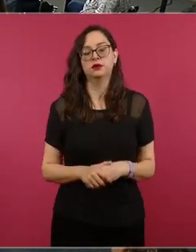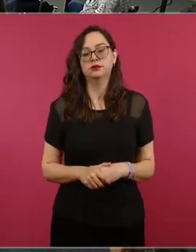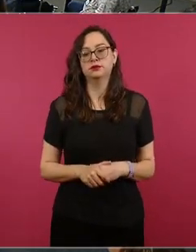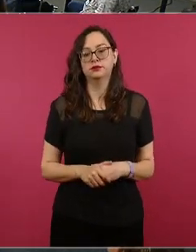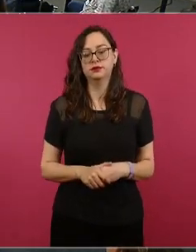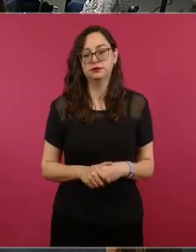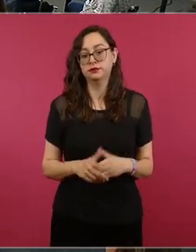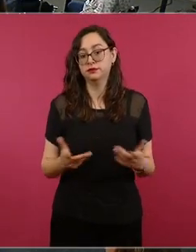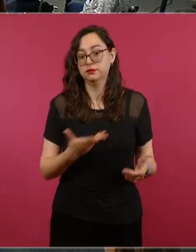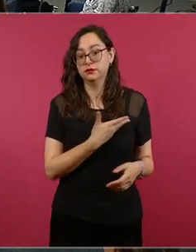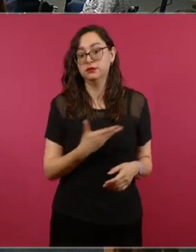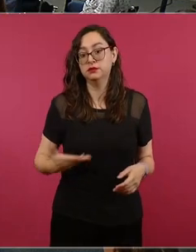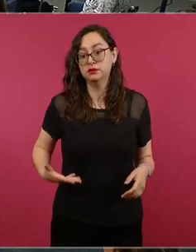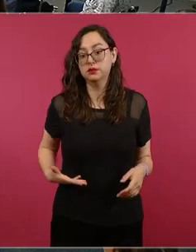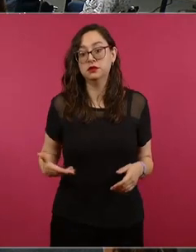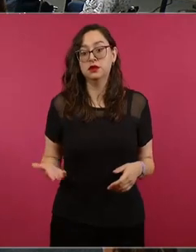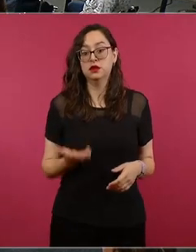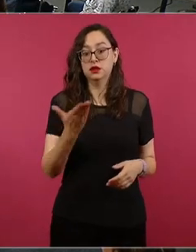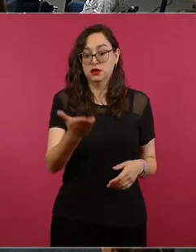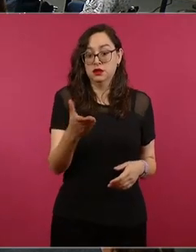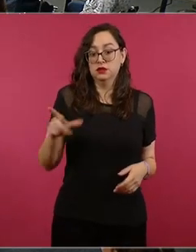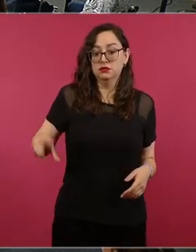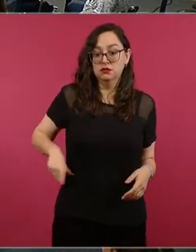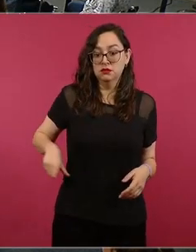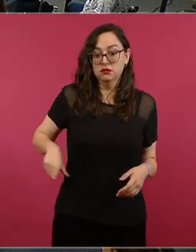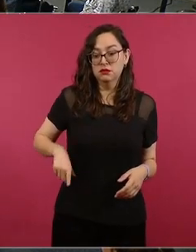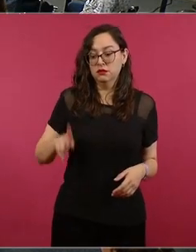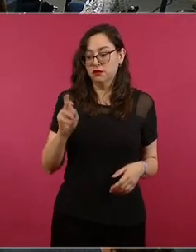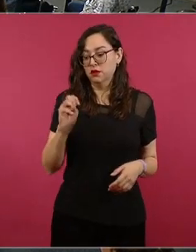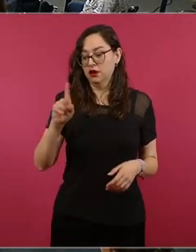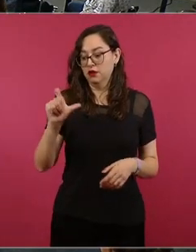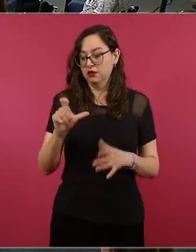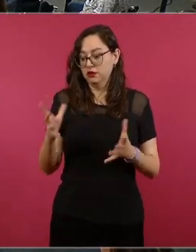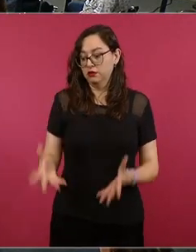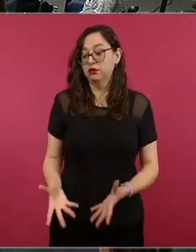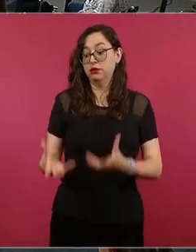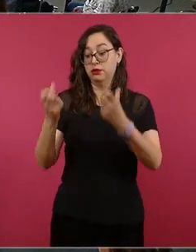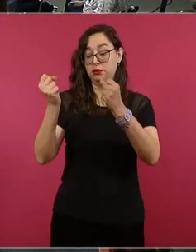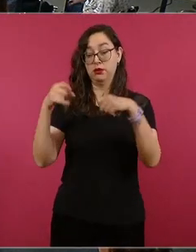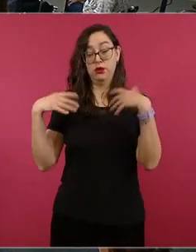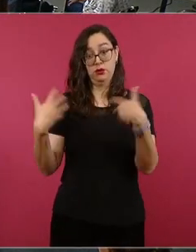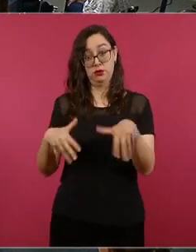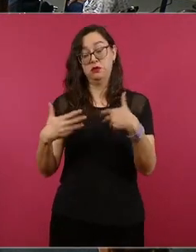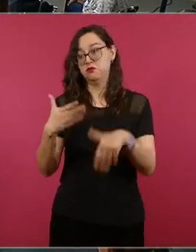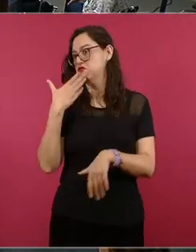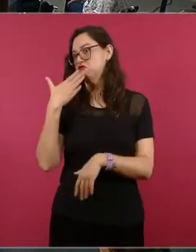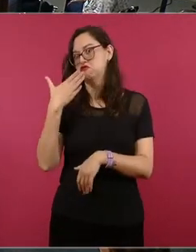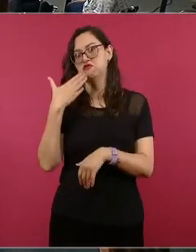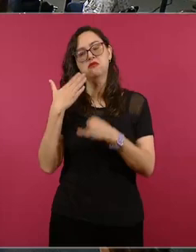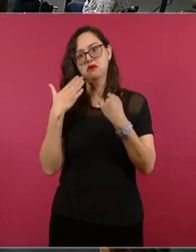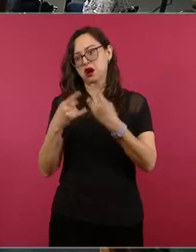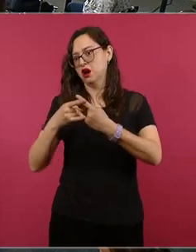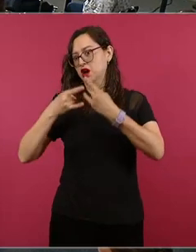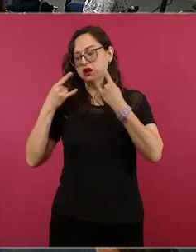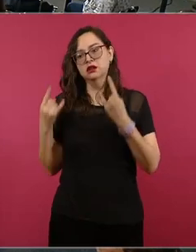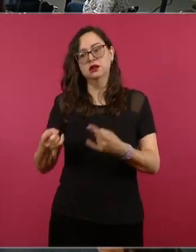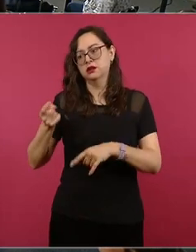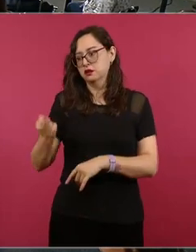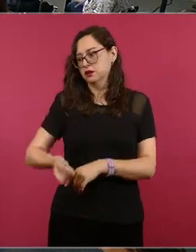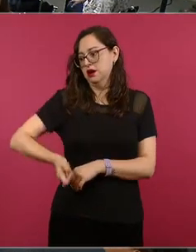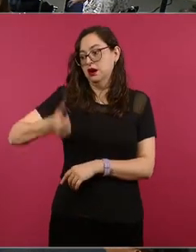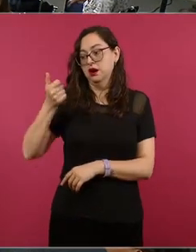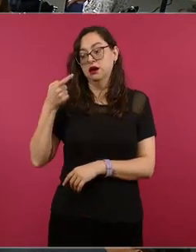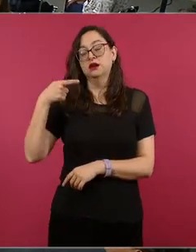Señor presidente, el precedente de su gobierno para rescatar Pemex ya es histórico. Solamente falta dar seguimiento a este grupo de personas